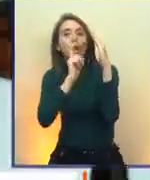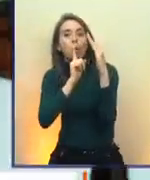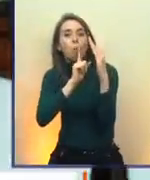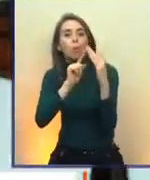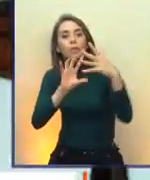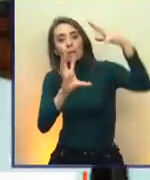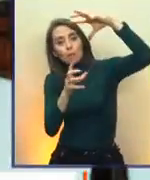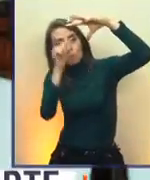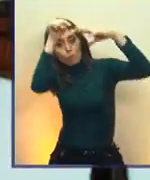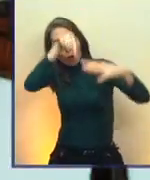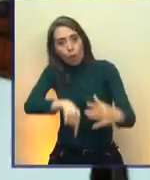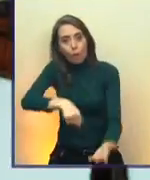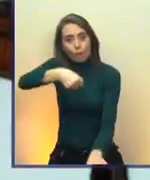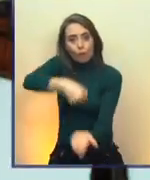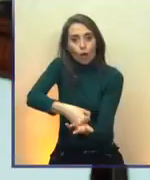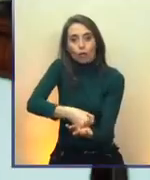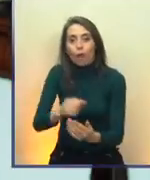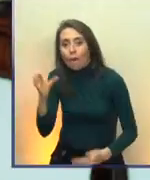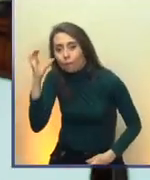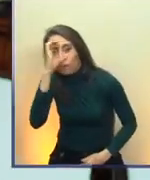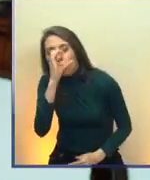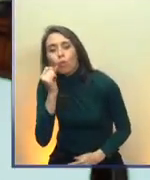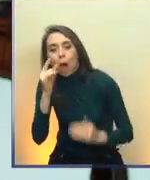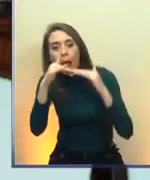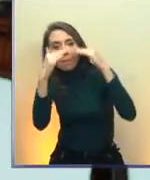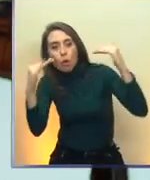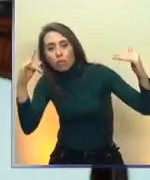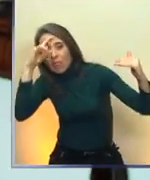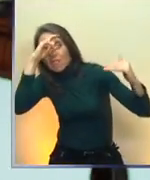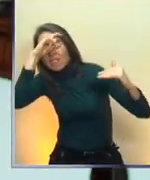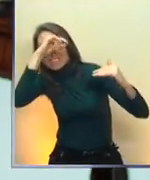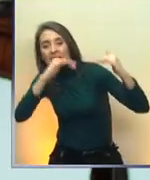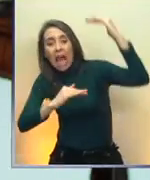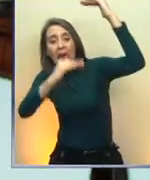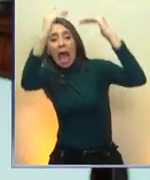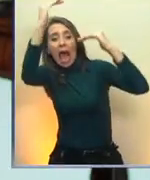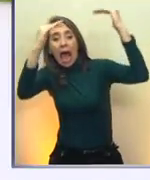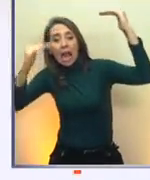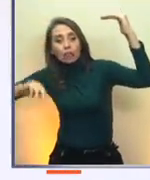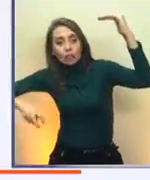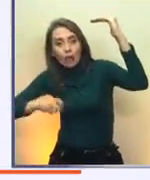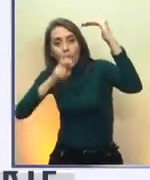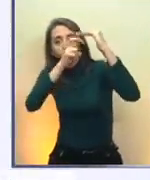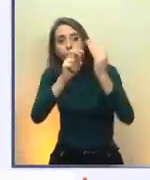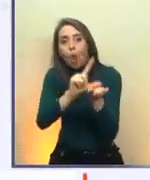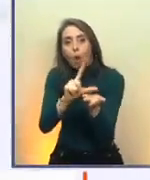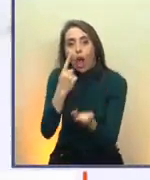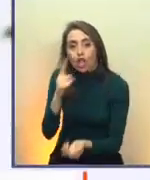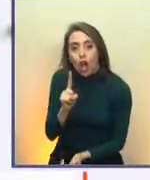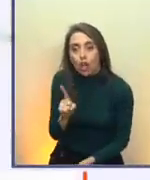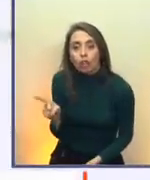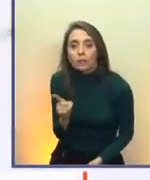mundo buscando las montañas más difíciles y los lugares que menos se conocen.